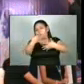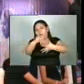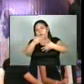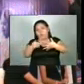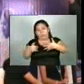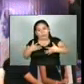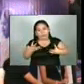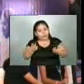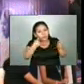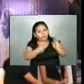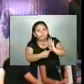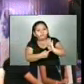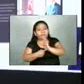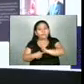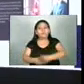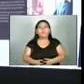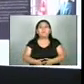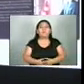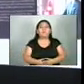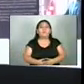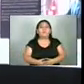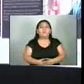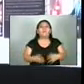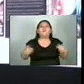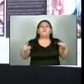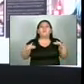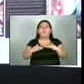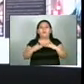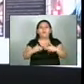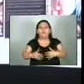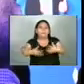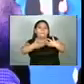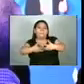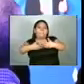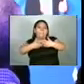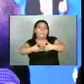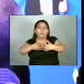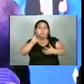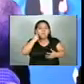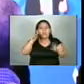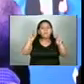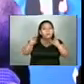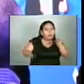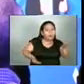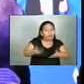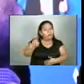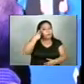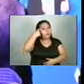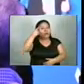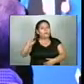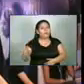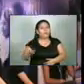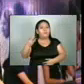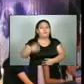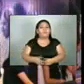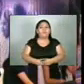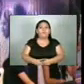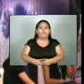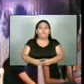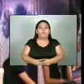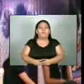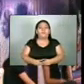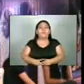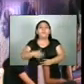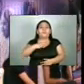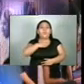que les queremos entregar a nuestros socios de negocio. Asimismo, la empresa presentó nuevos servicios con innovación tecnológica. Pues